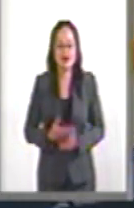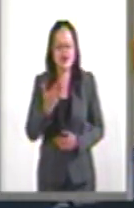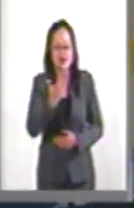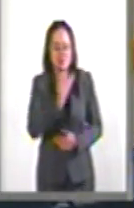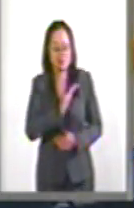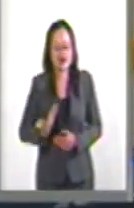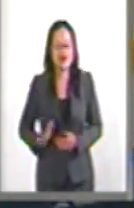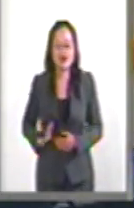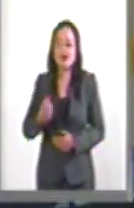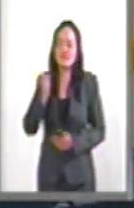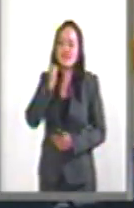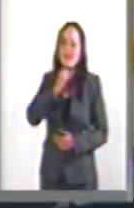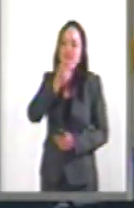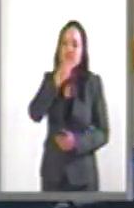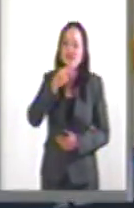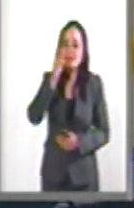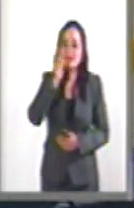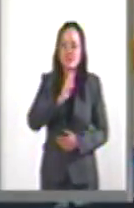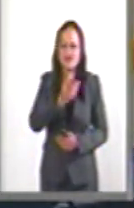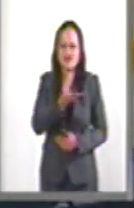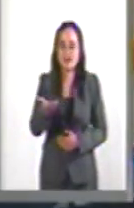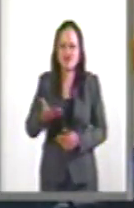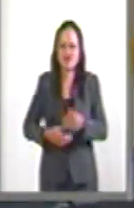Presidente, senadoras, senadores,